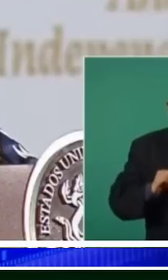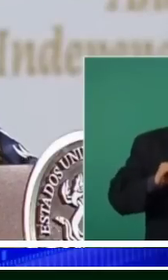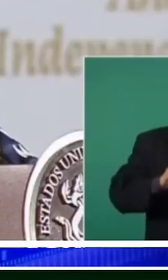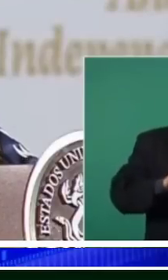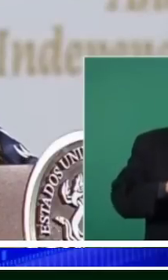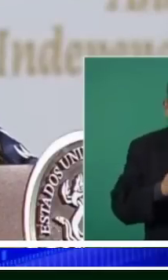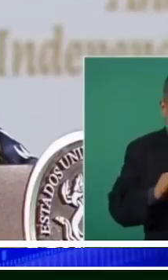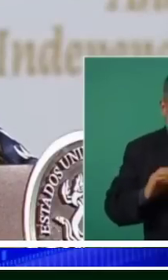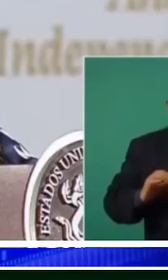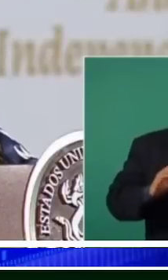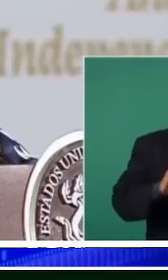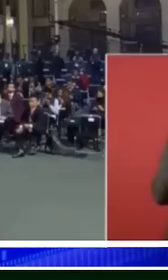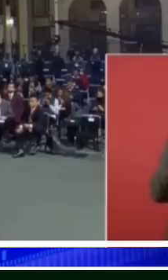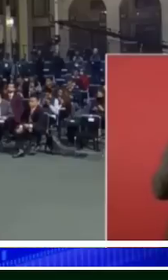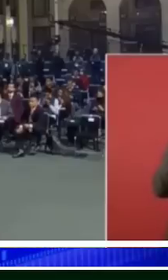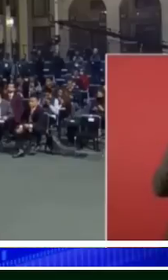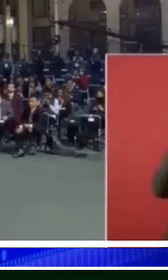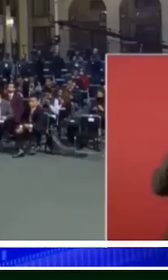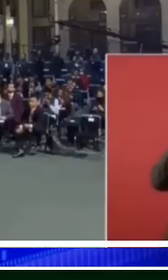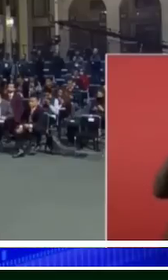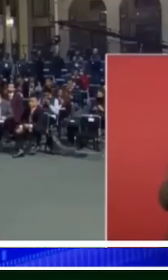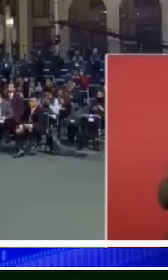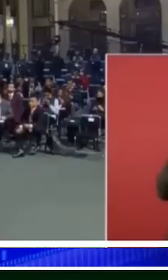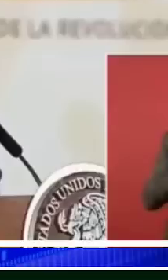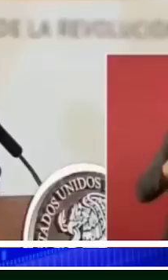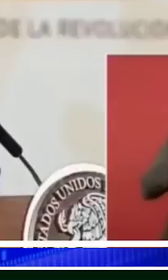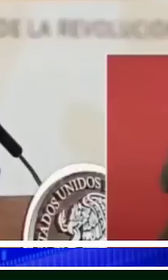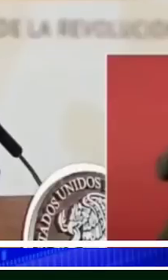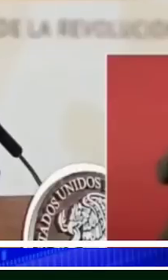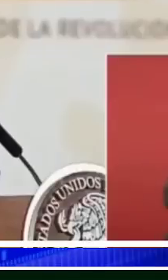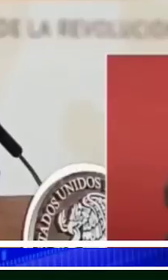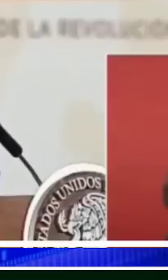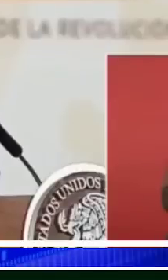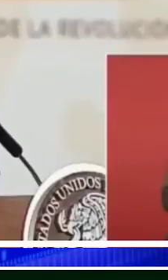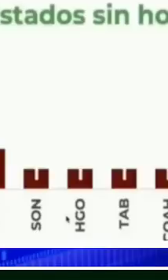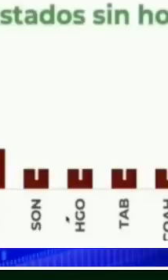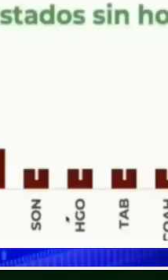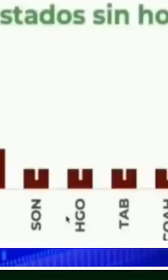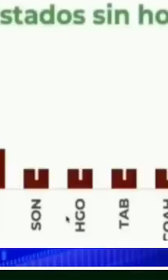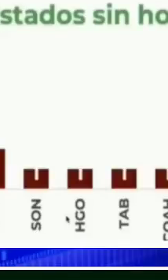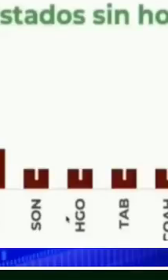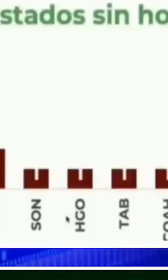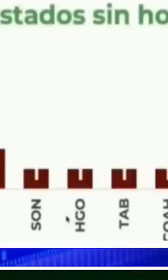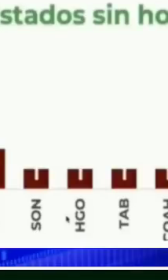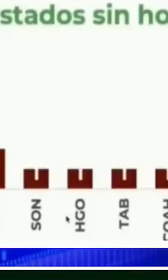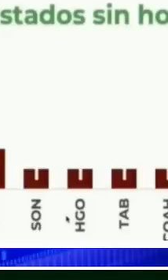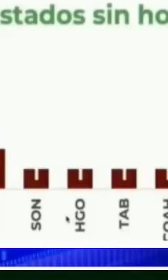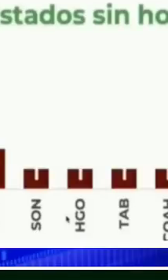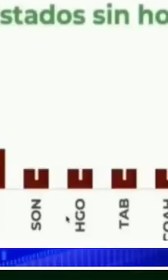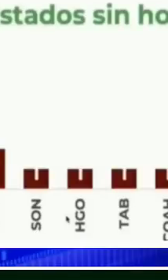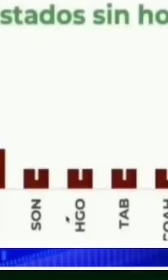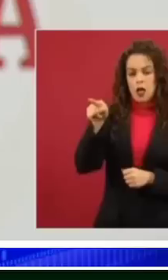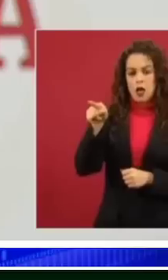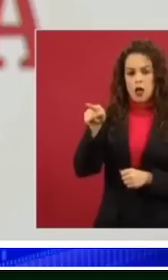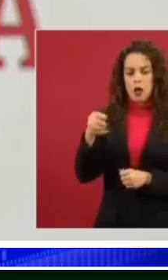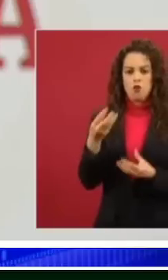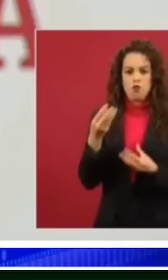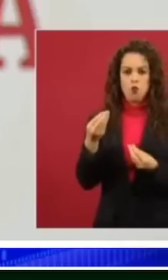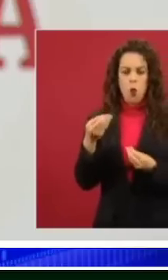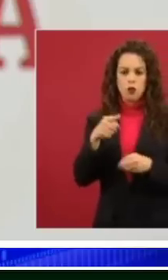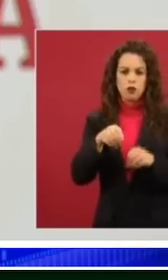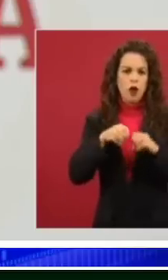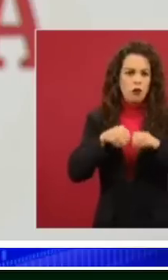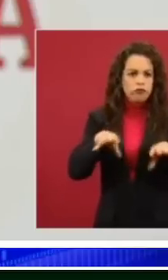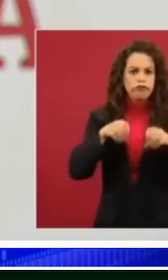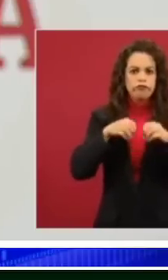y esto se denunció el día de hoy desde Palacio Nacional y por si fuera poco también siguen tomando decisiones y fallando en contra